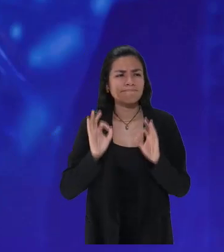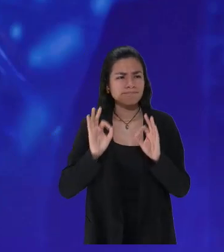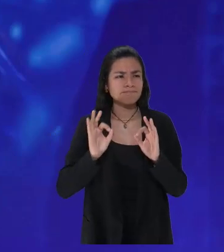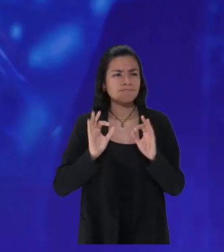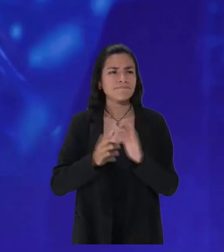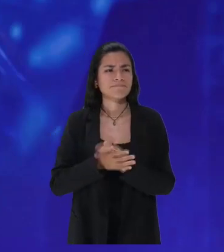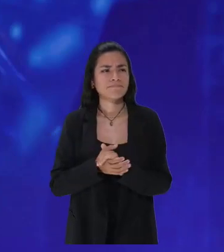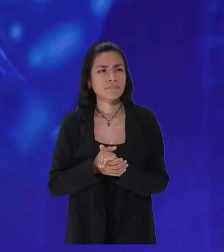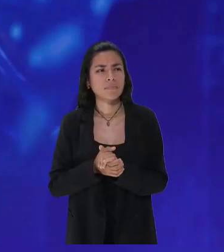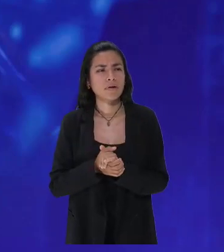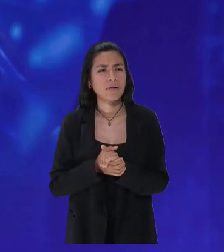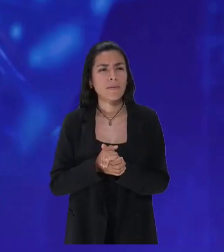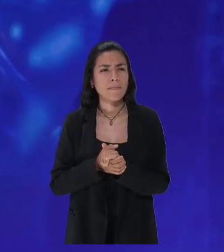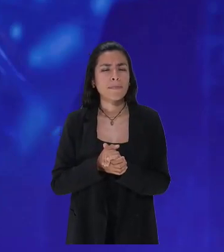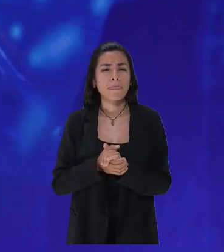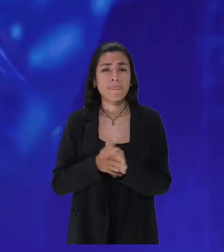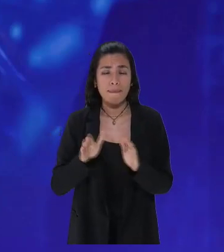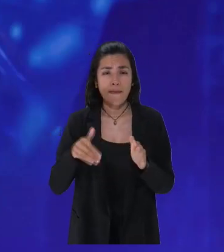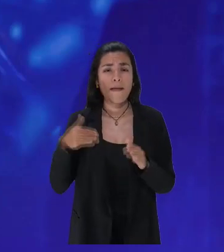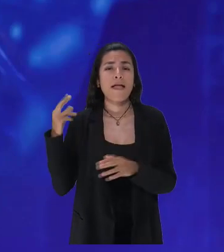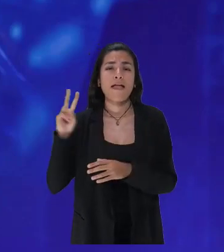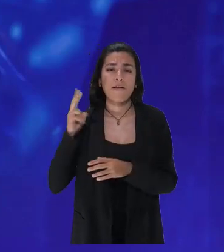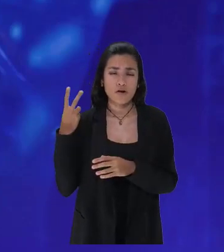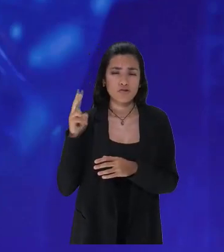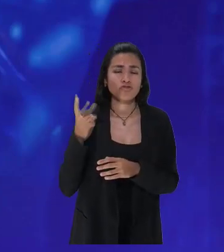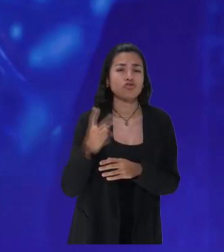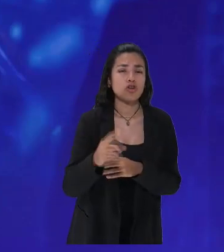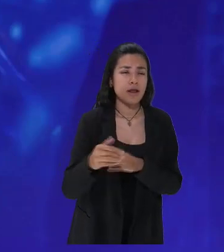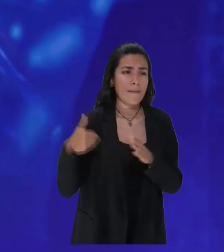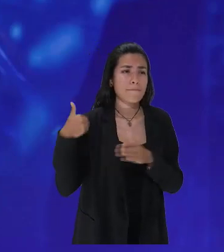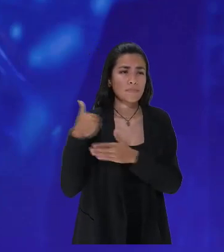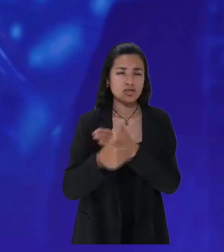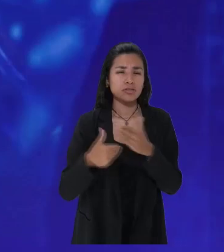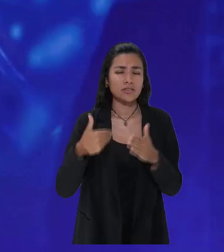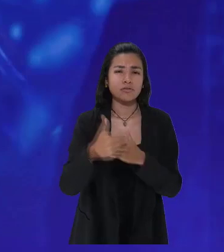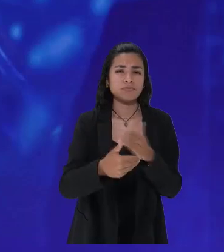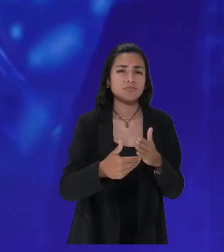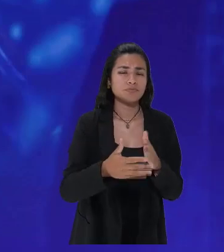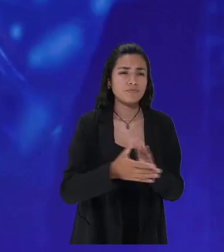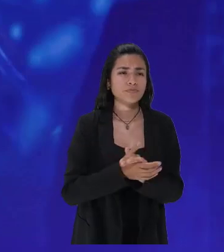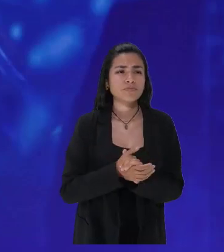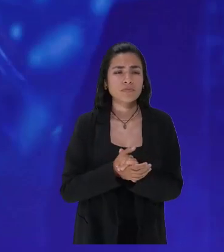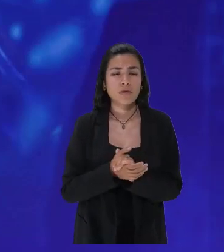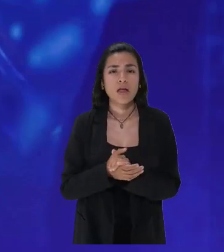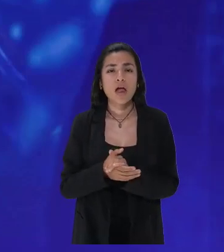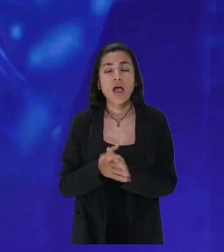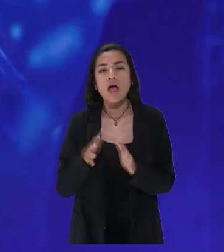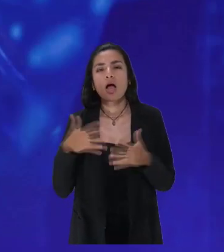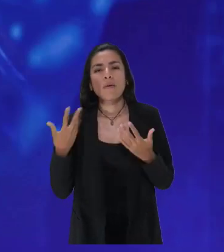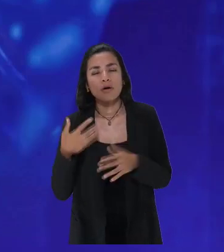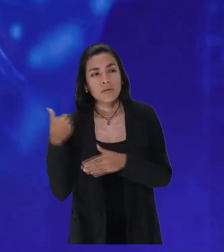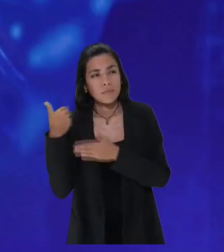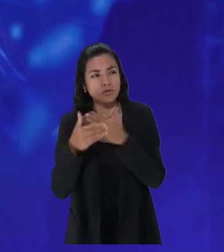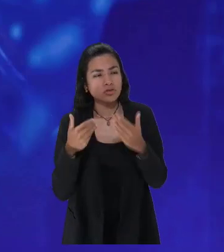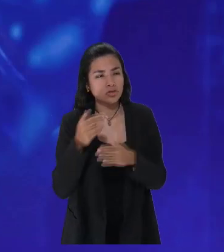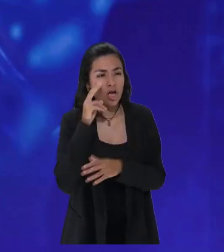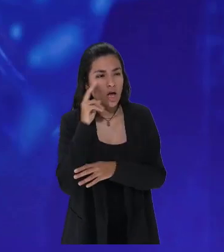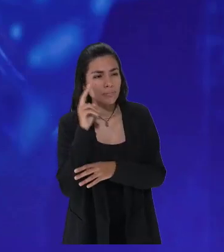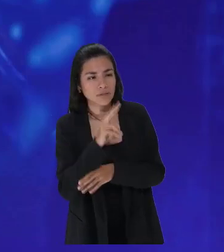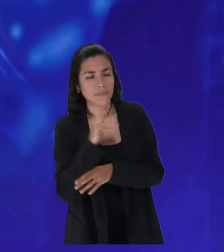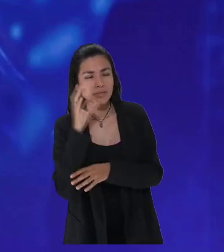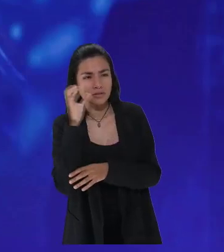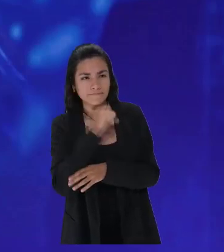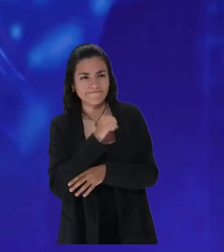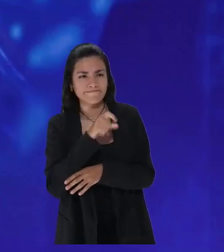a mejorar y a evolucionar todo este proceso. Pero asimismo fue evolucionando el proceso de observación. Como pueden ver acá